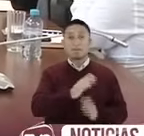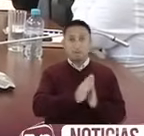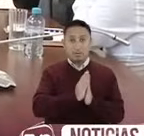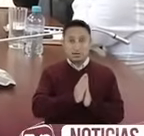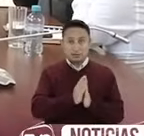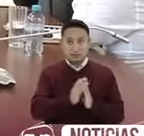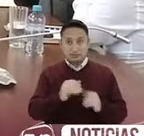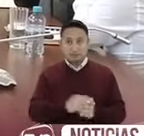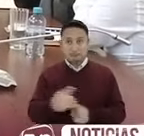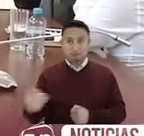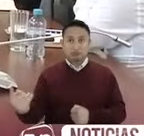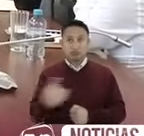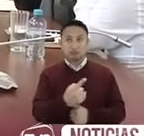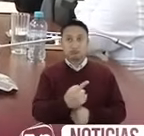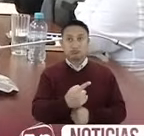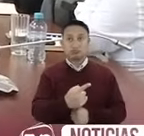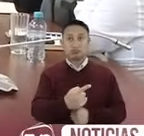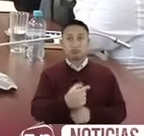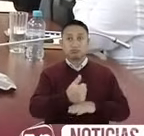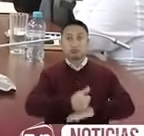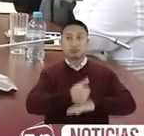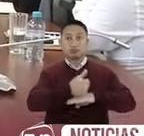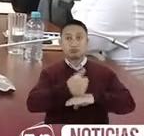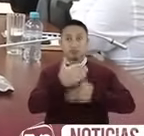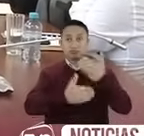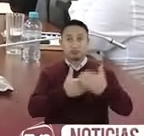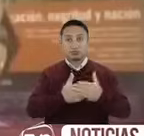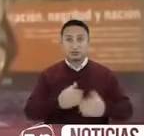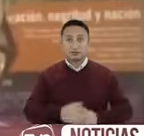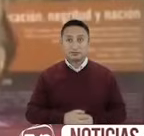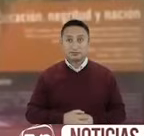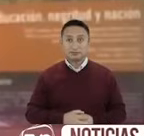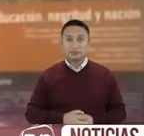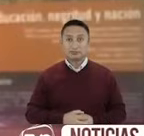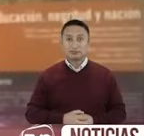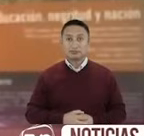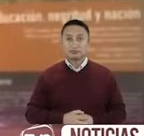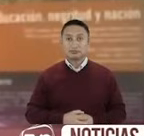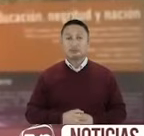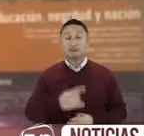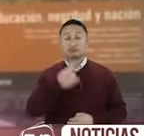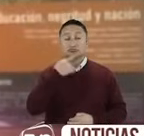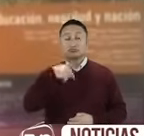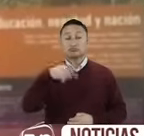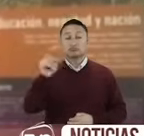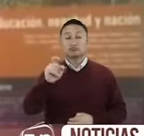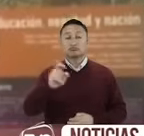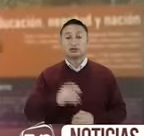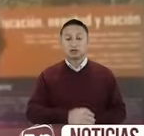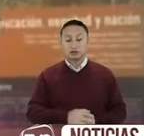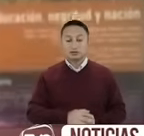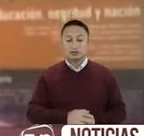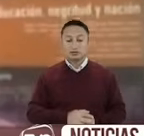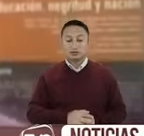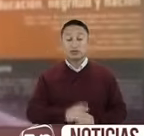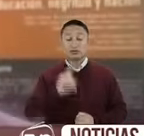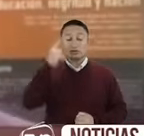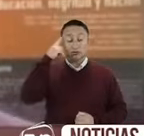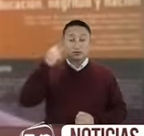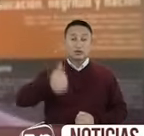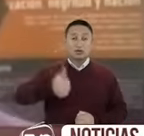comparecer a los autores de este proceso. Consideramos la necesidad de que el gobierno y el